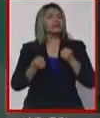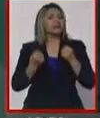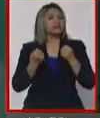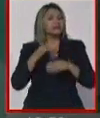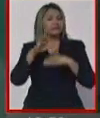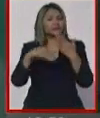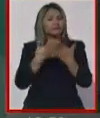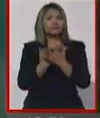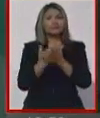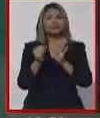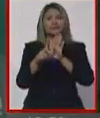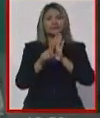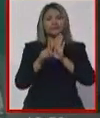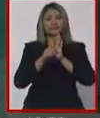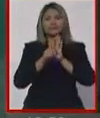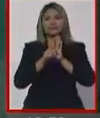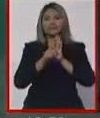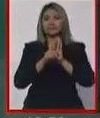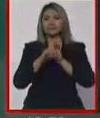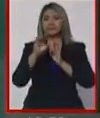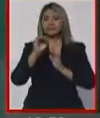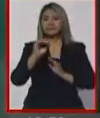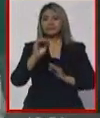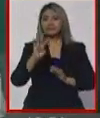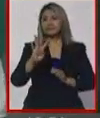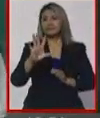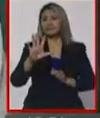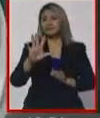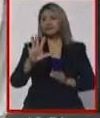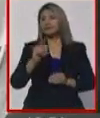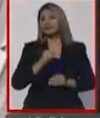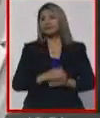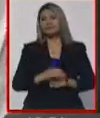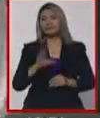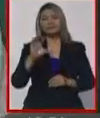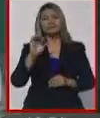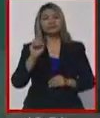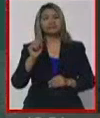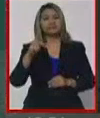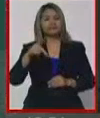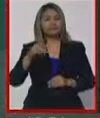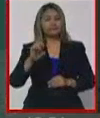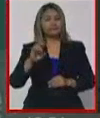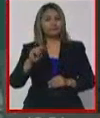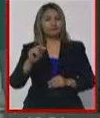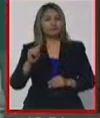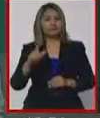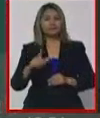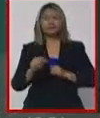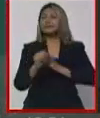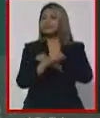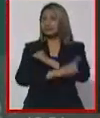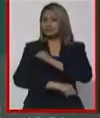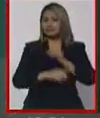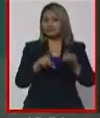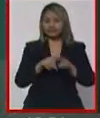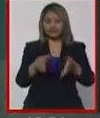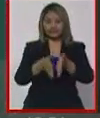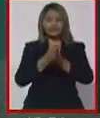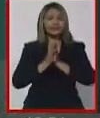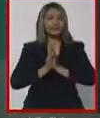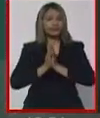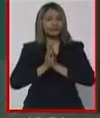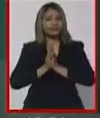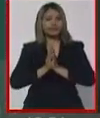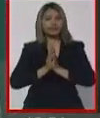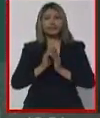con todo el rigor de la ley, la 045, el Código Penal ya está insertado en el Código Penal, entonces eso es lo que vamos a pedir nosotros